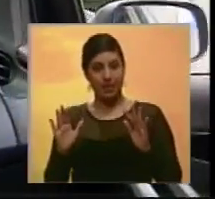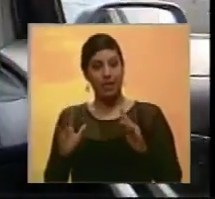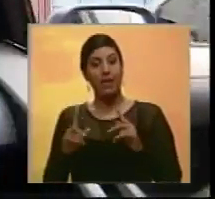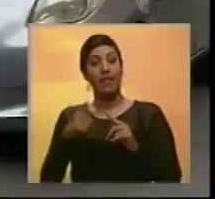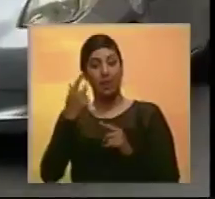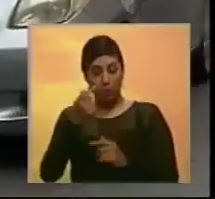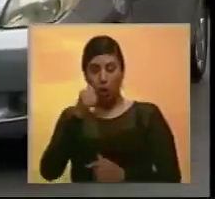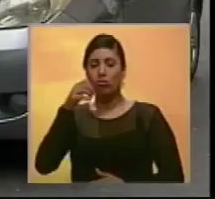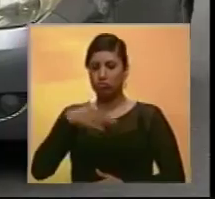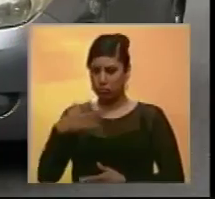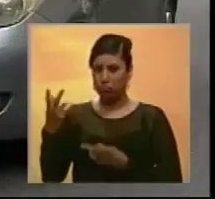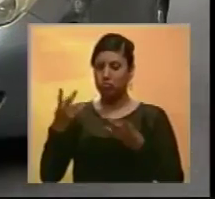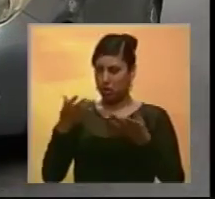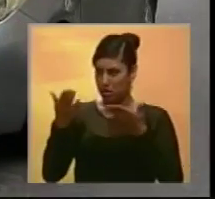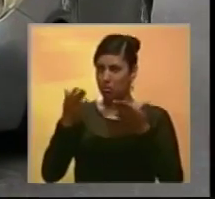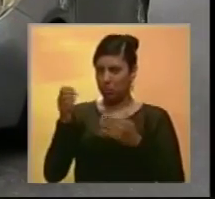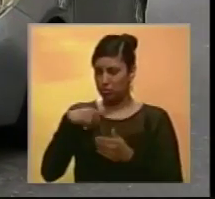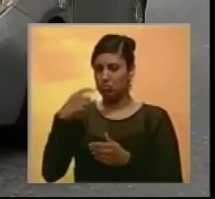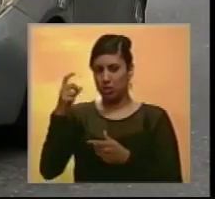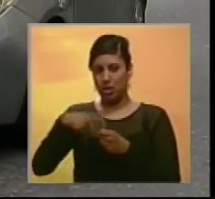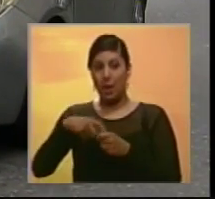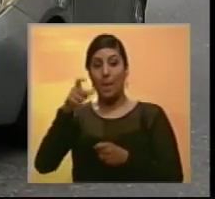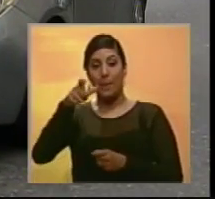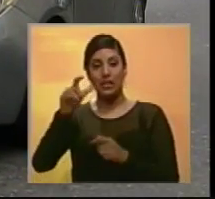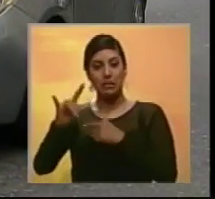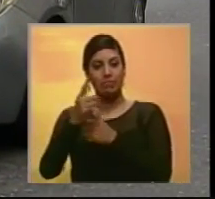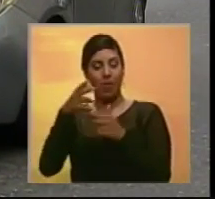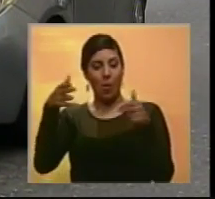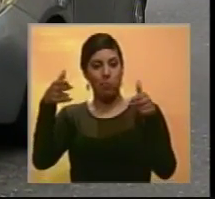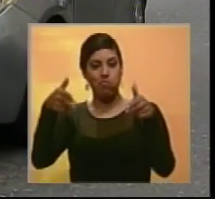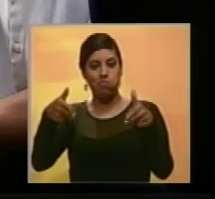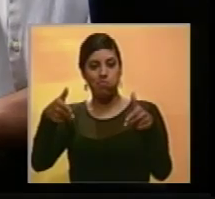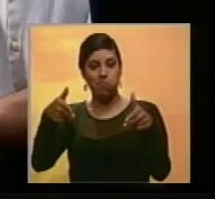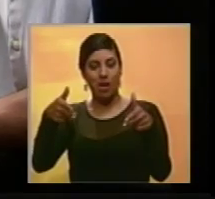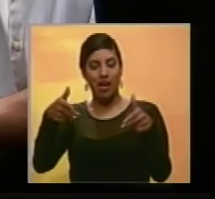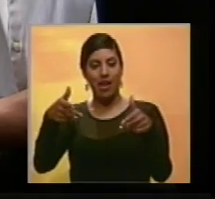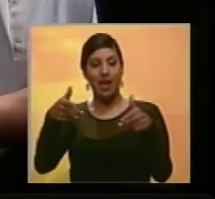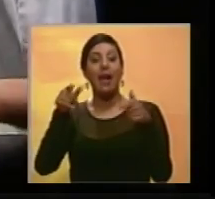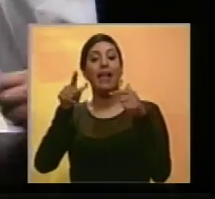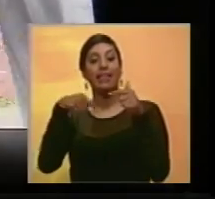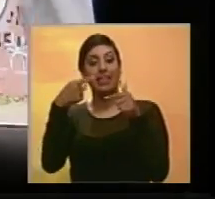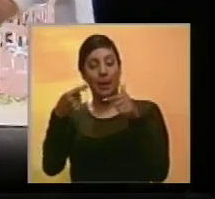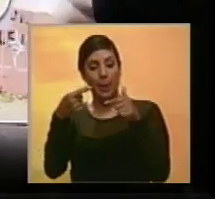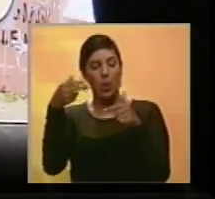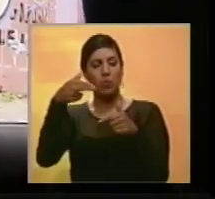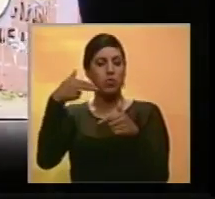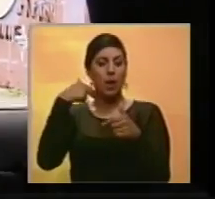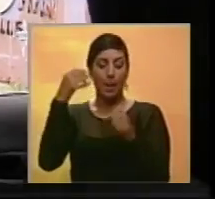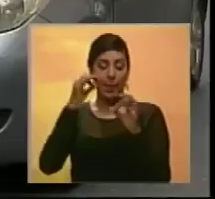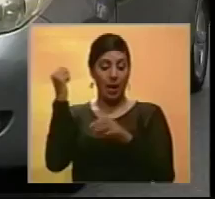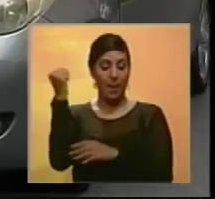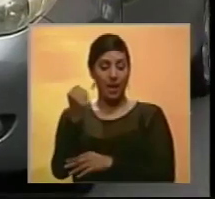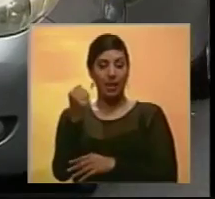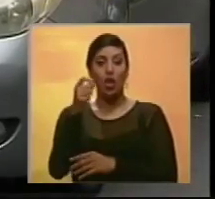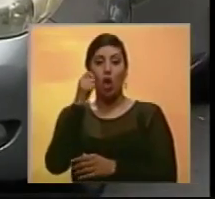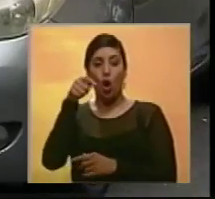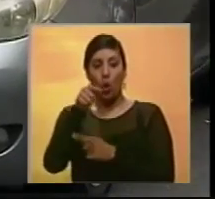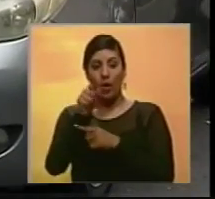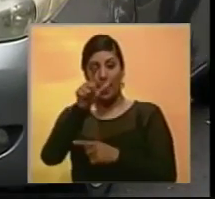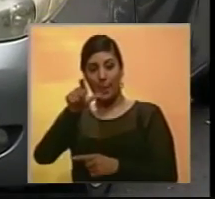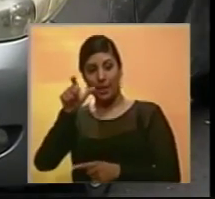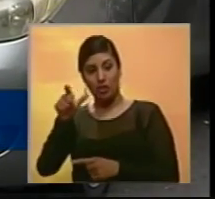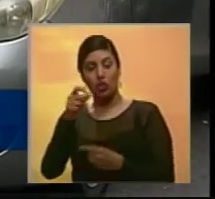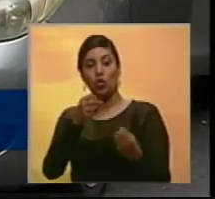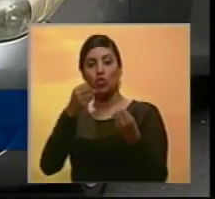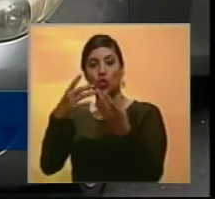al acceder el chofer y prestarle el servicio, los delincuentes desenfundaban sus armas de fuego y bajo amenaza de muerte obligaban a los conductores